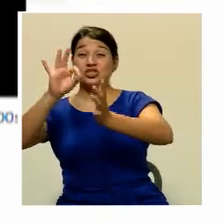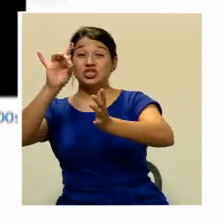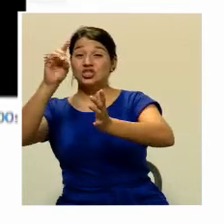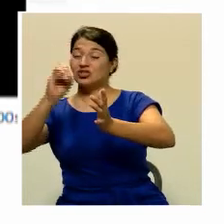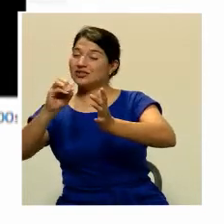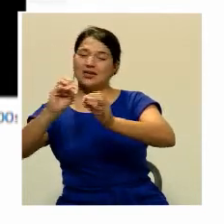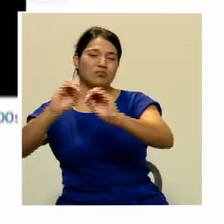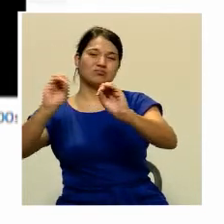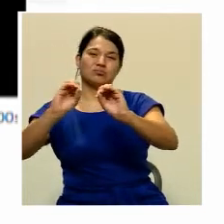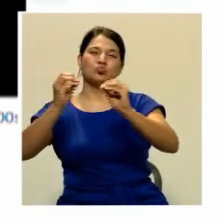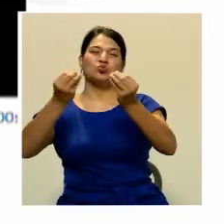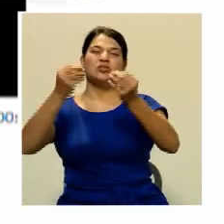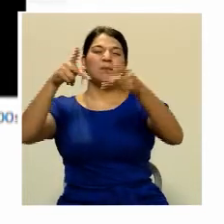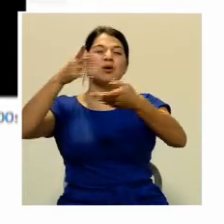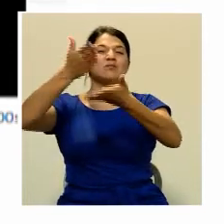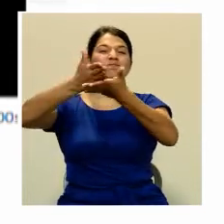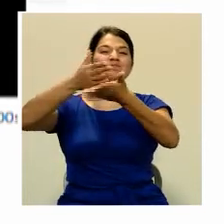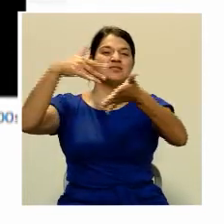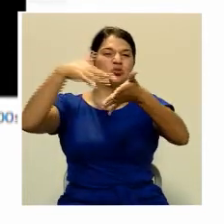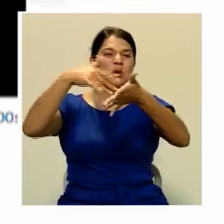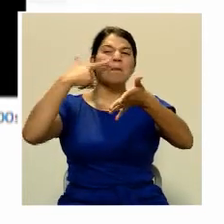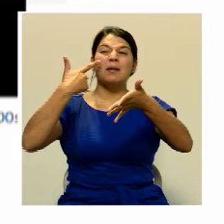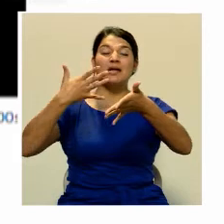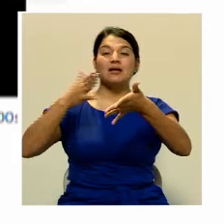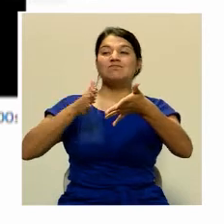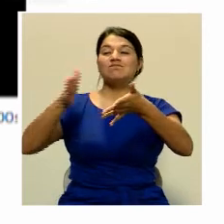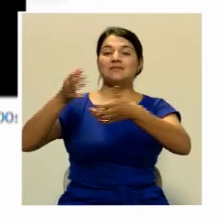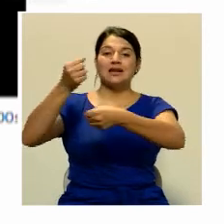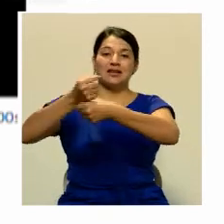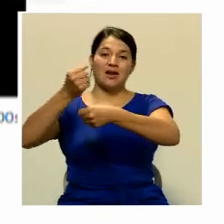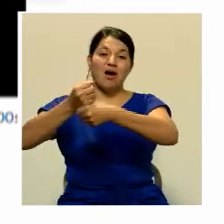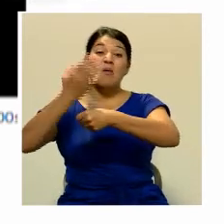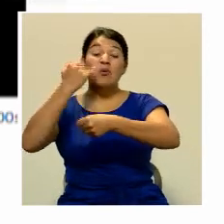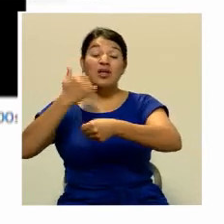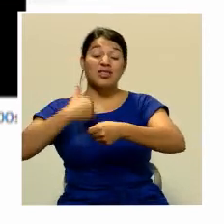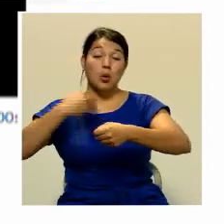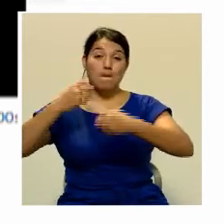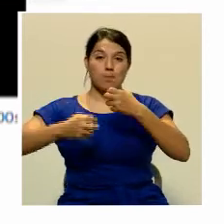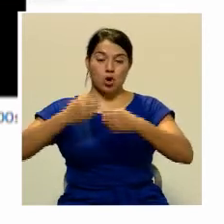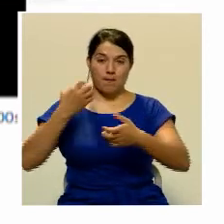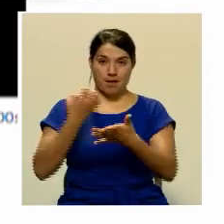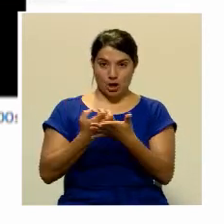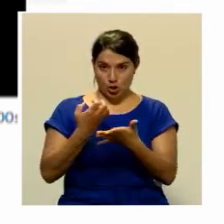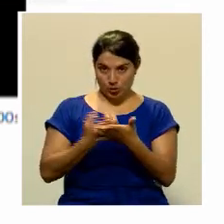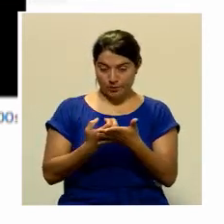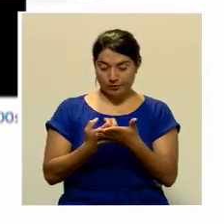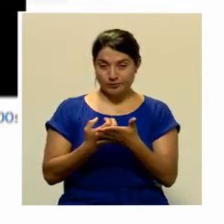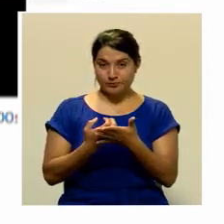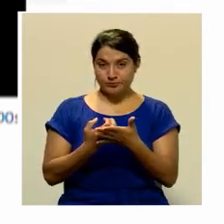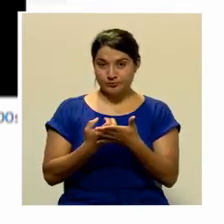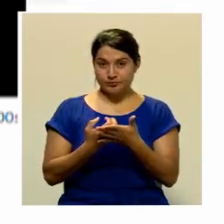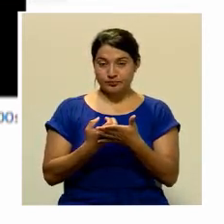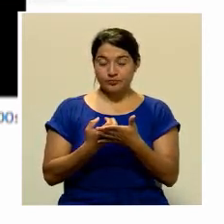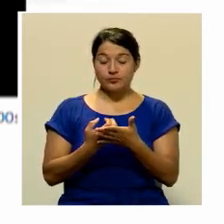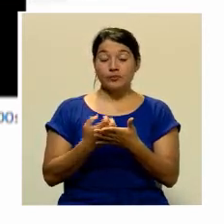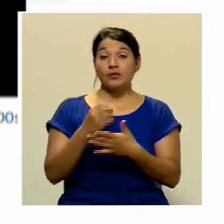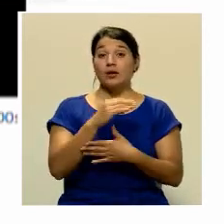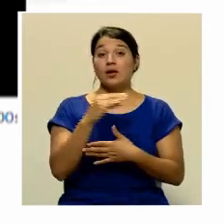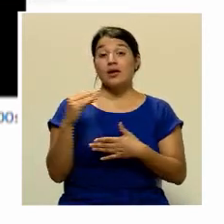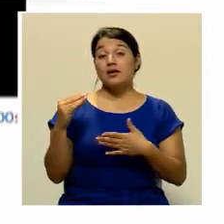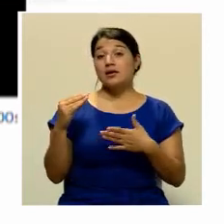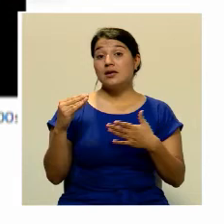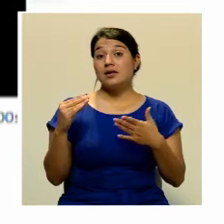tiene otras posibilidades, digamos, para recuperar a la gente que interrumpió y tal vez ya